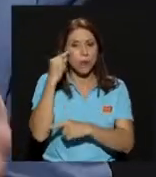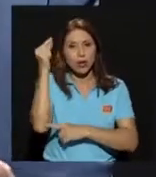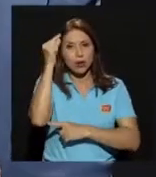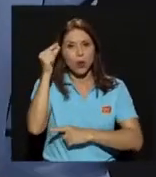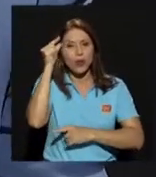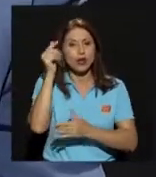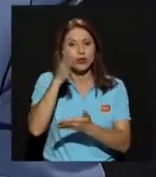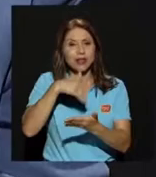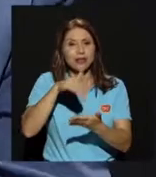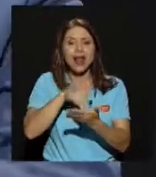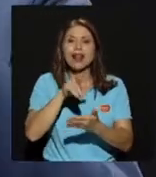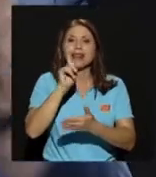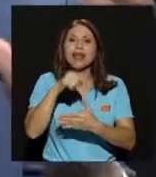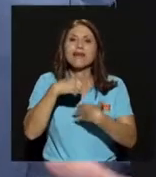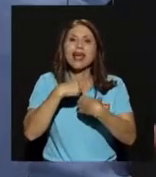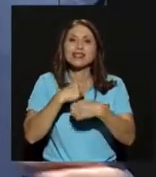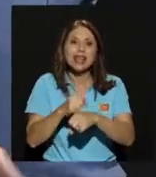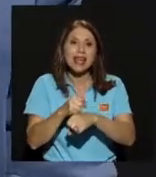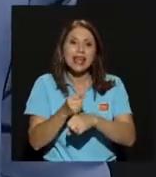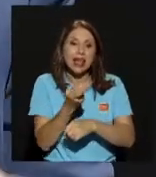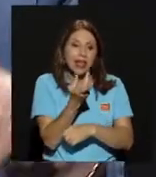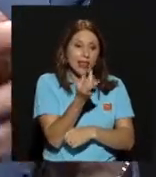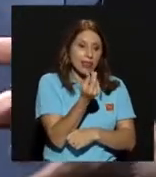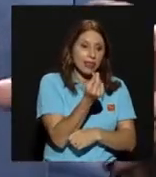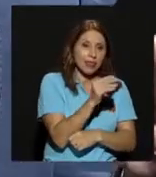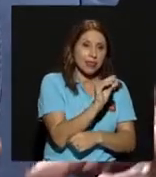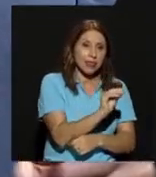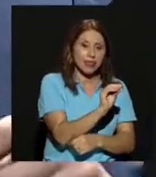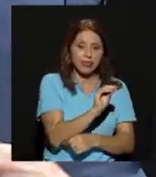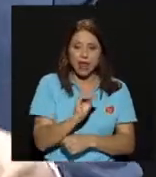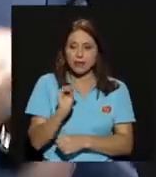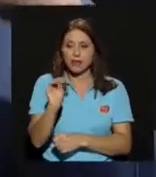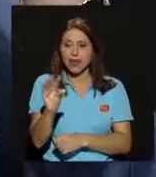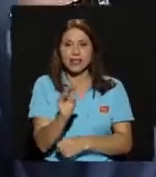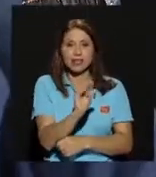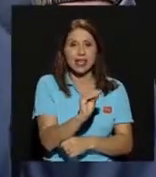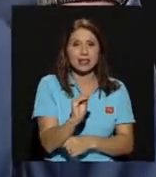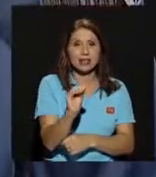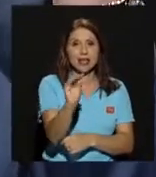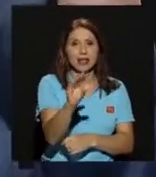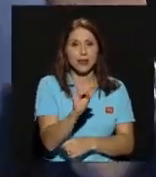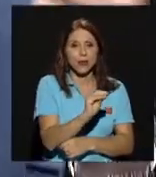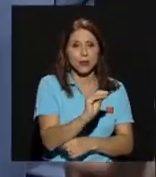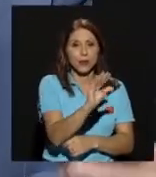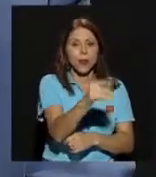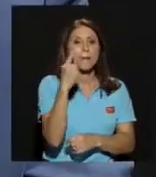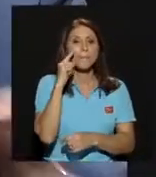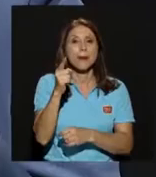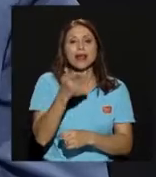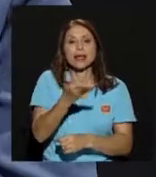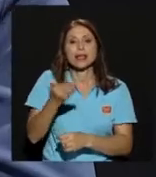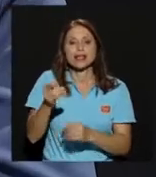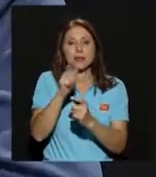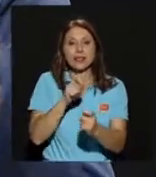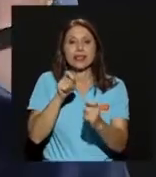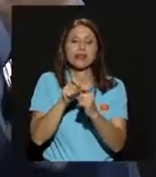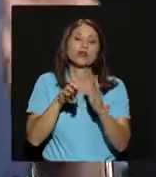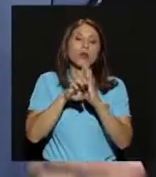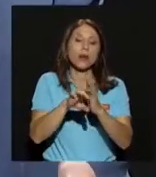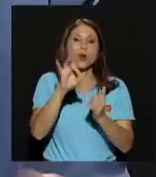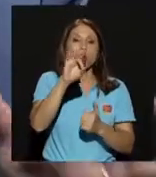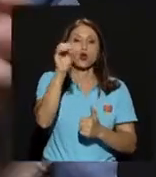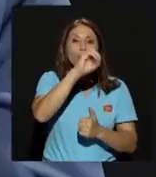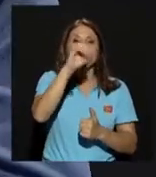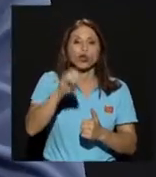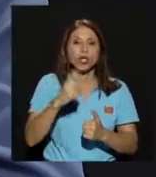transferencias pasar fondos para destinos específicos dígase el 8 por ciento para educación digas en